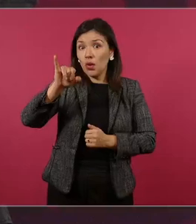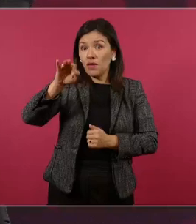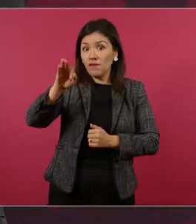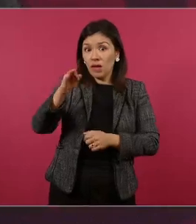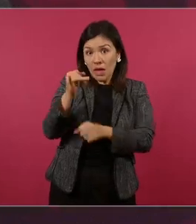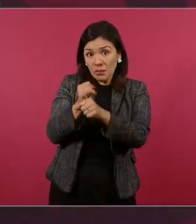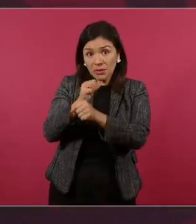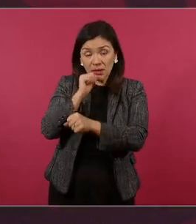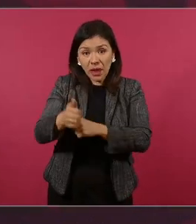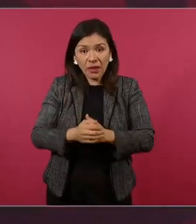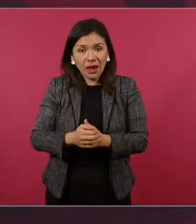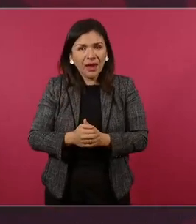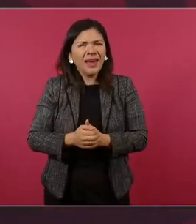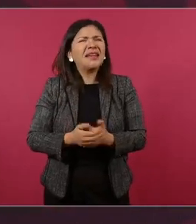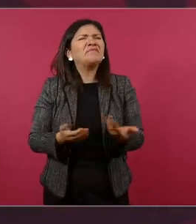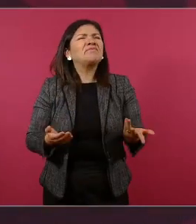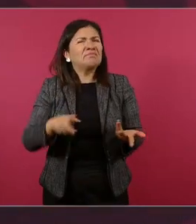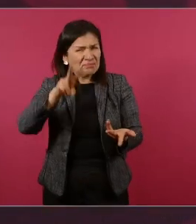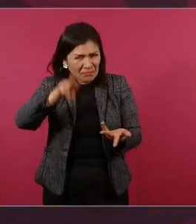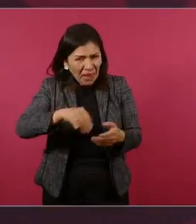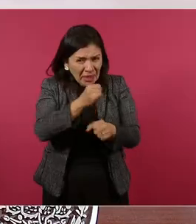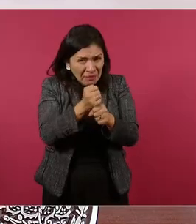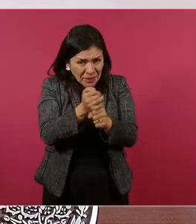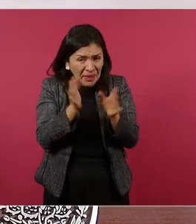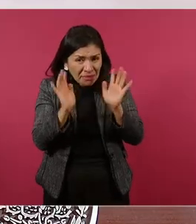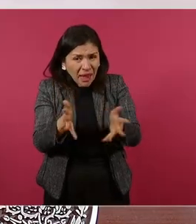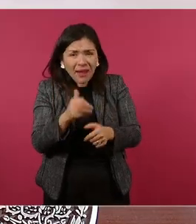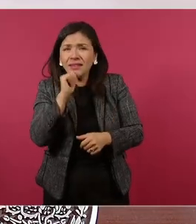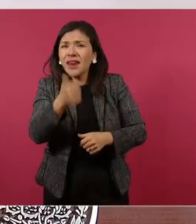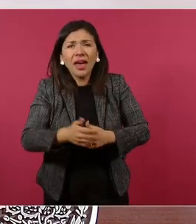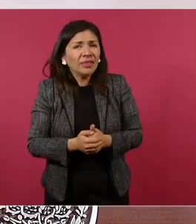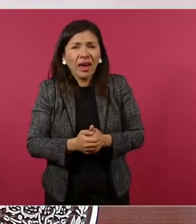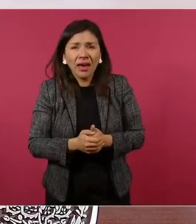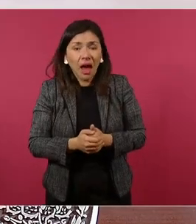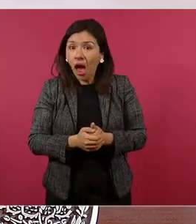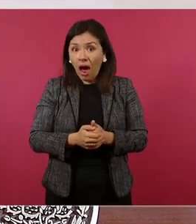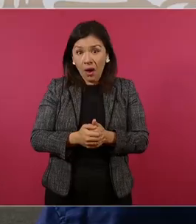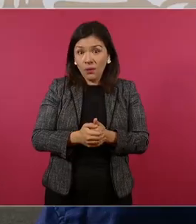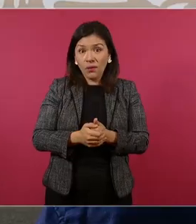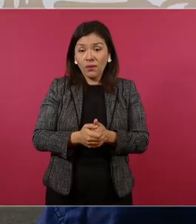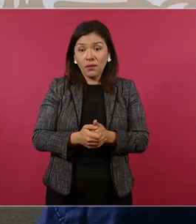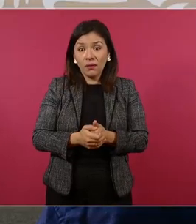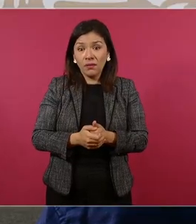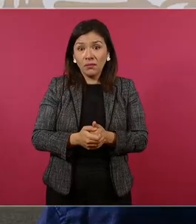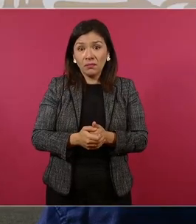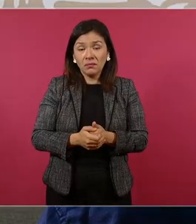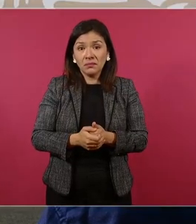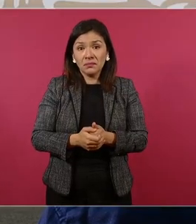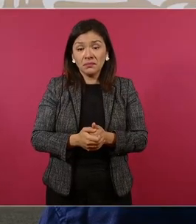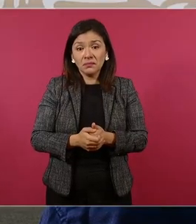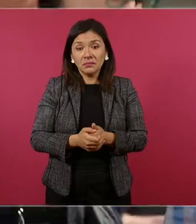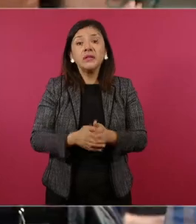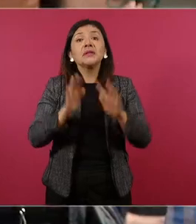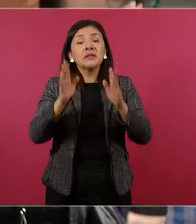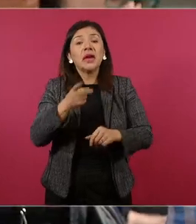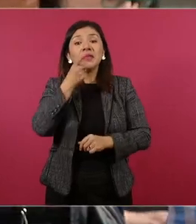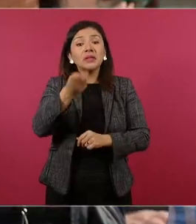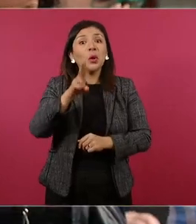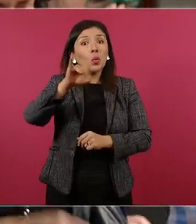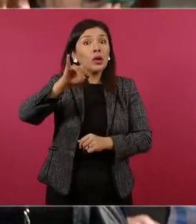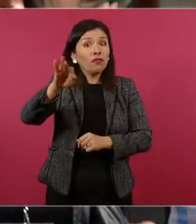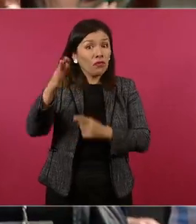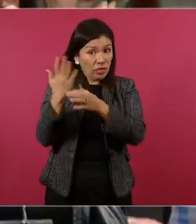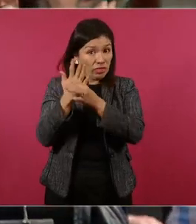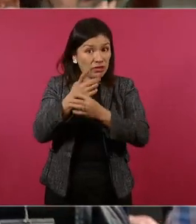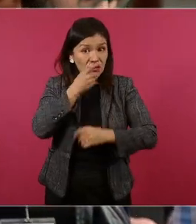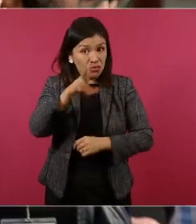no si no no no los están investigando Ah no no según yo no Ya dijo el de la wif que no